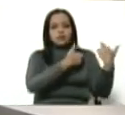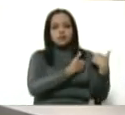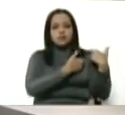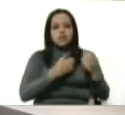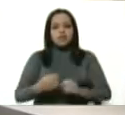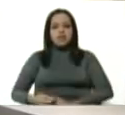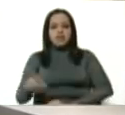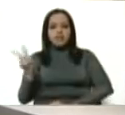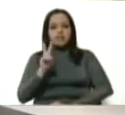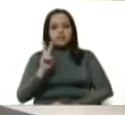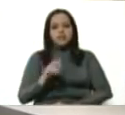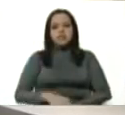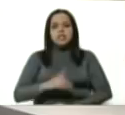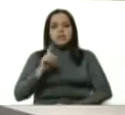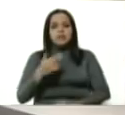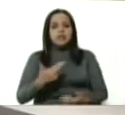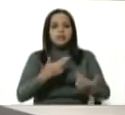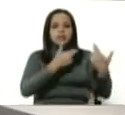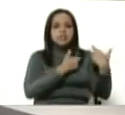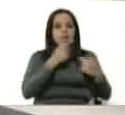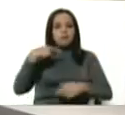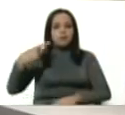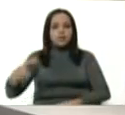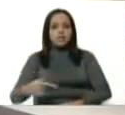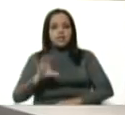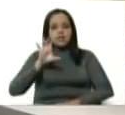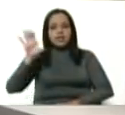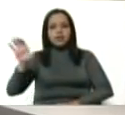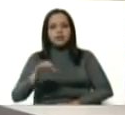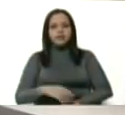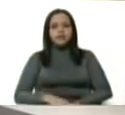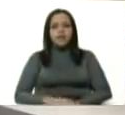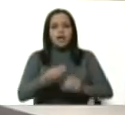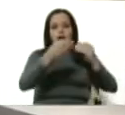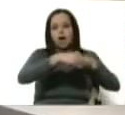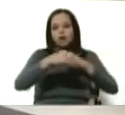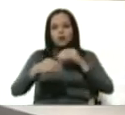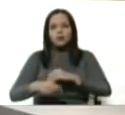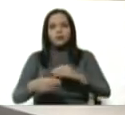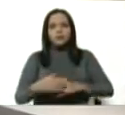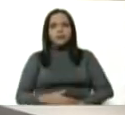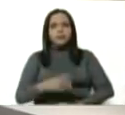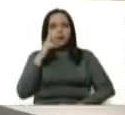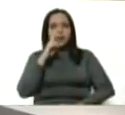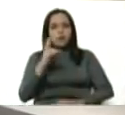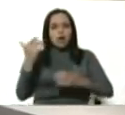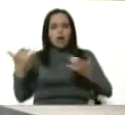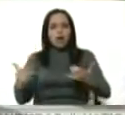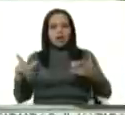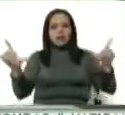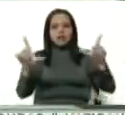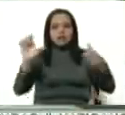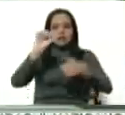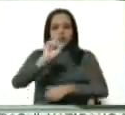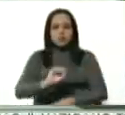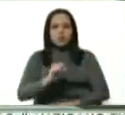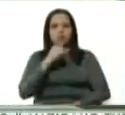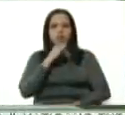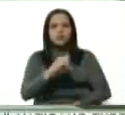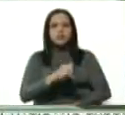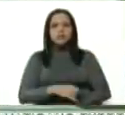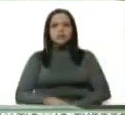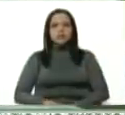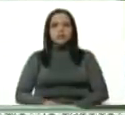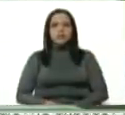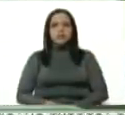el representante de la política exterior, Josep Borrell. Acordaron lo siguiente. Vámonos de inmediato a Telesur con esta información. Al mismo tiempo, muy